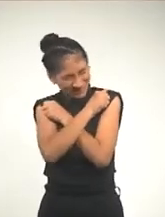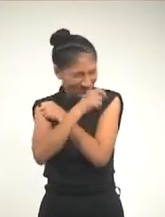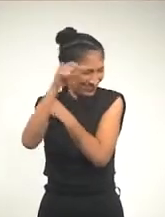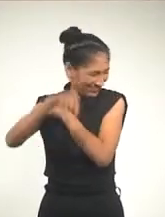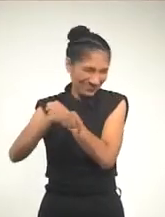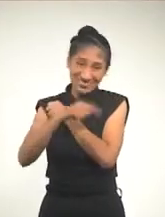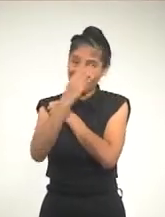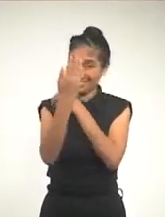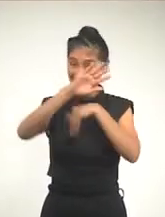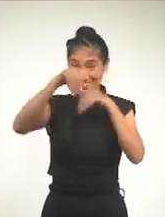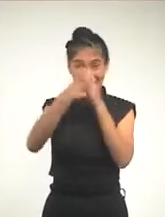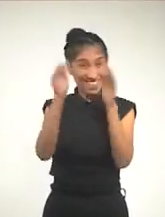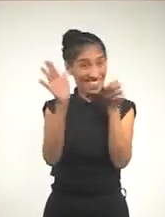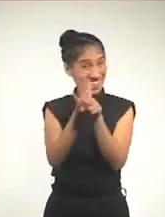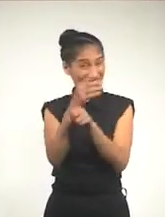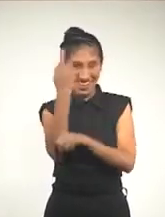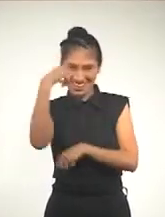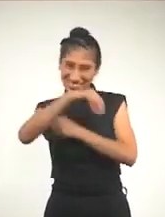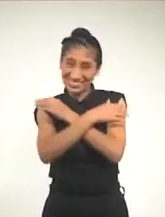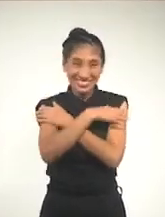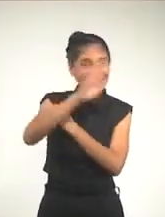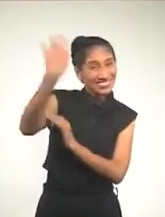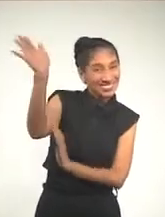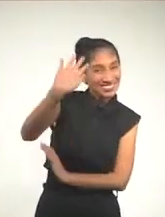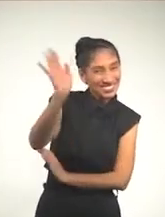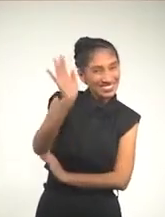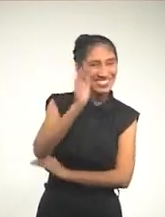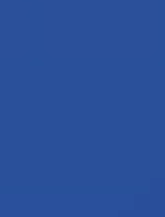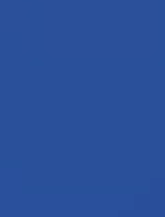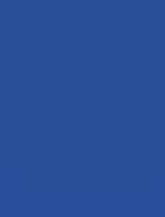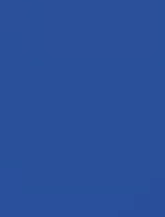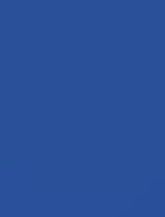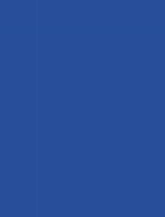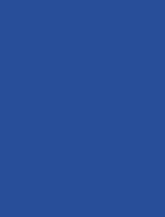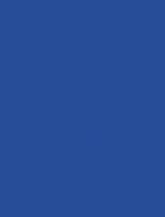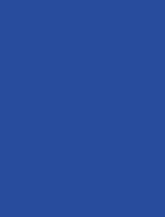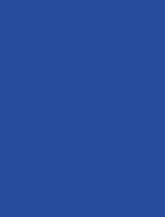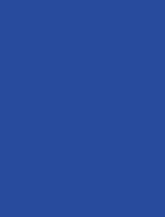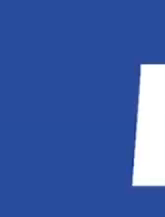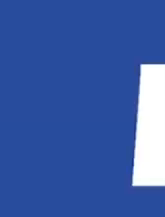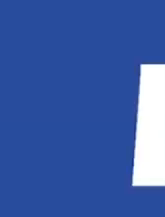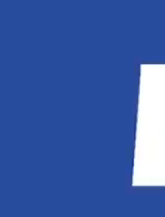que tengan energías el resto del día! ¡Chao! ¡Chao!